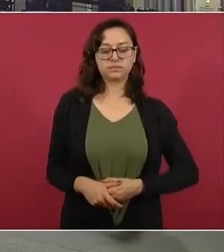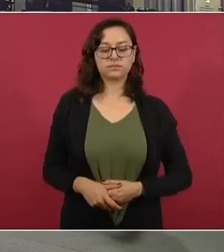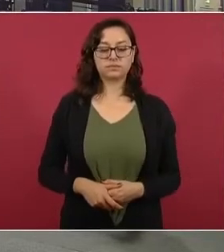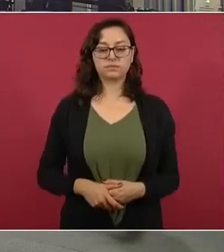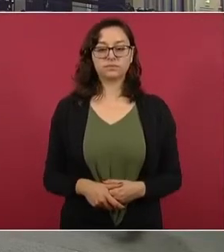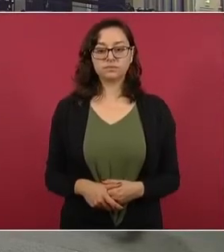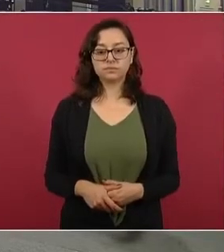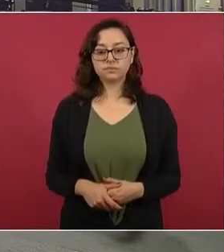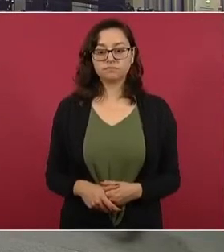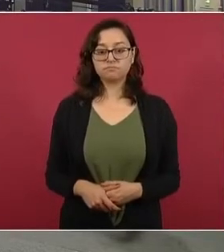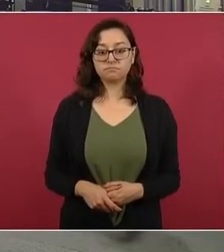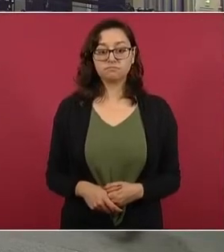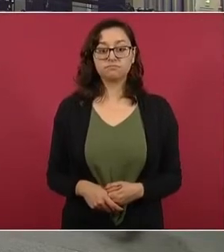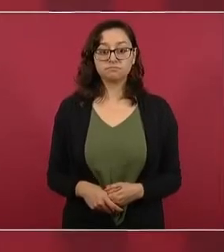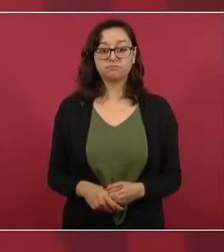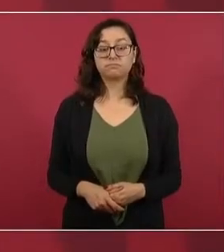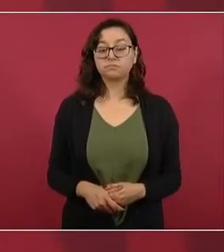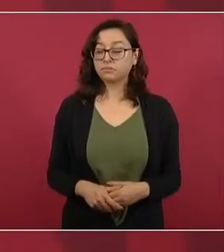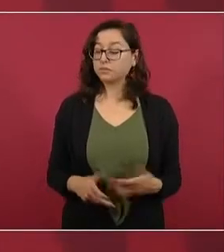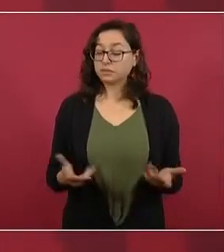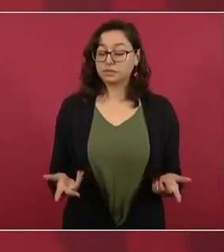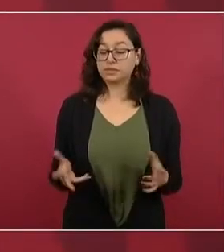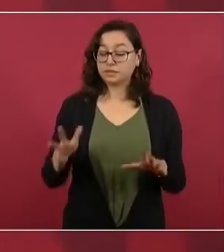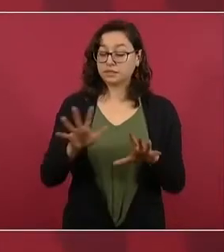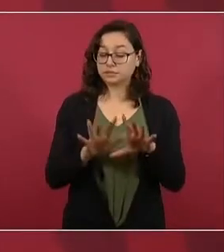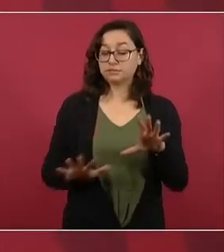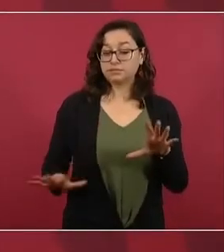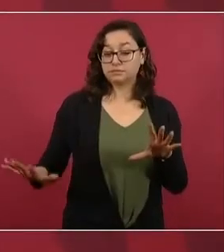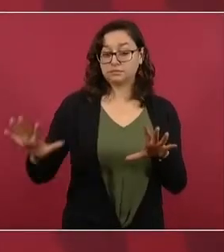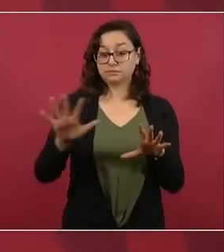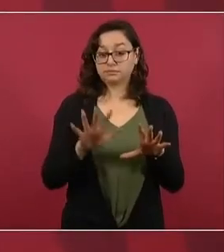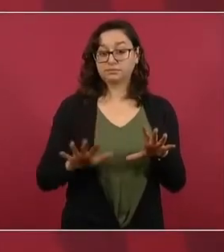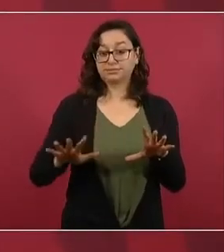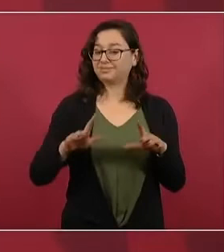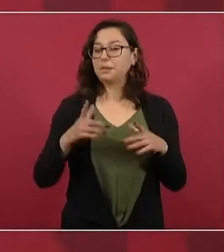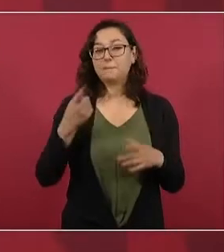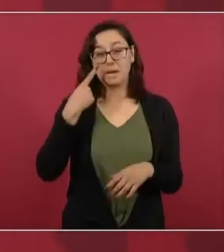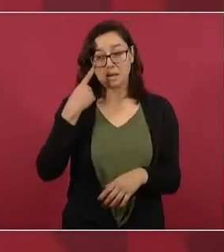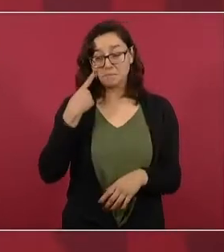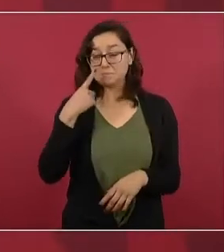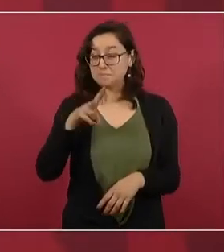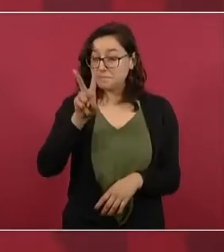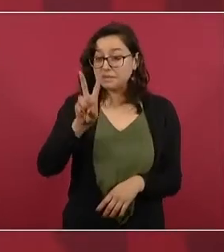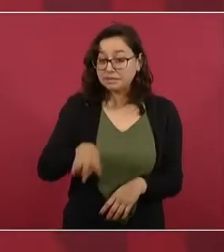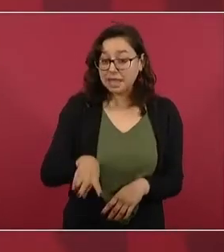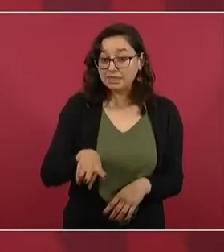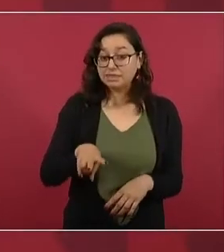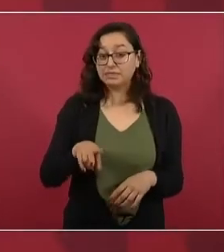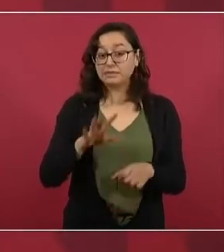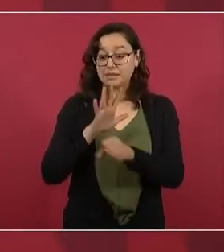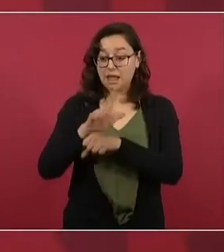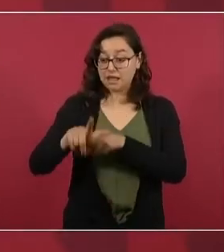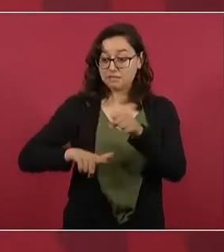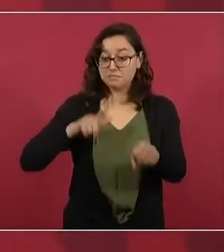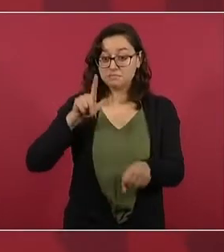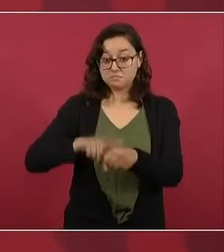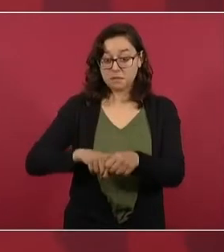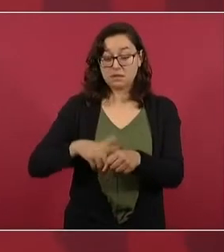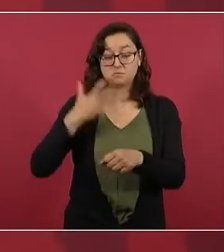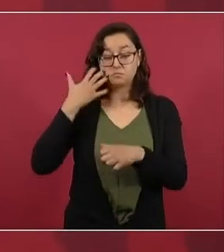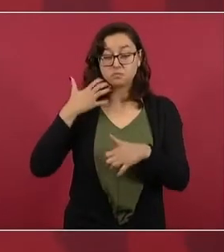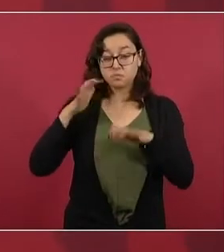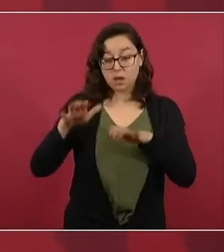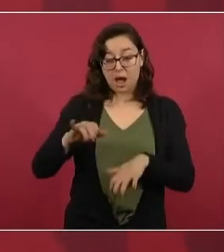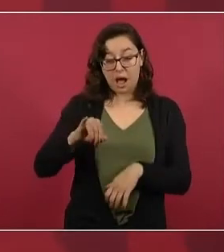hay jaguares en todas las regiones del país, diría yo, y mucho más en el